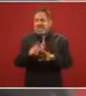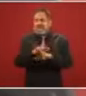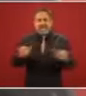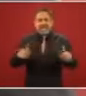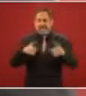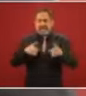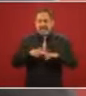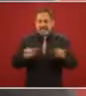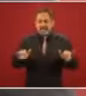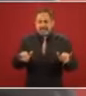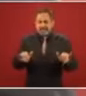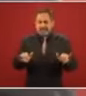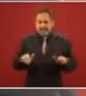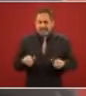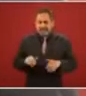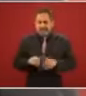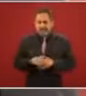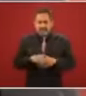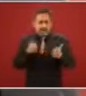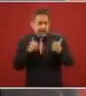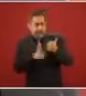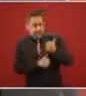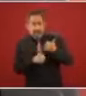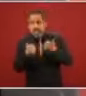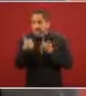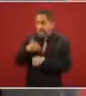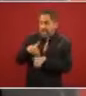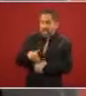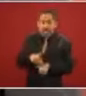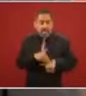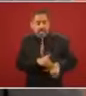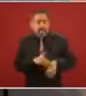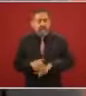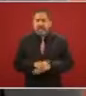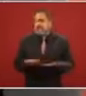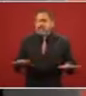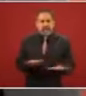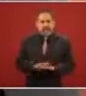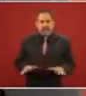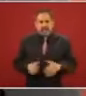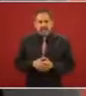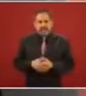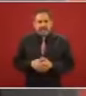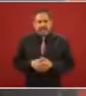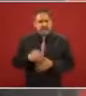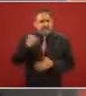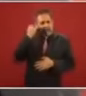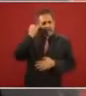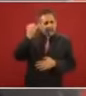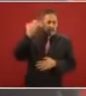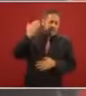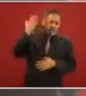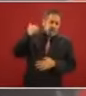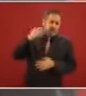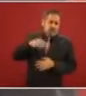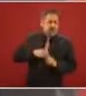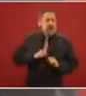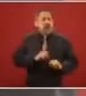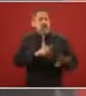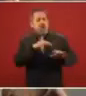no voy a ser rehén de los conservadores. Imagínense todos los que solaparon la